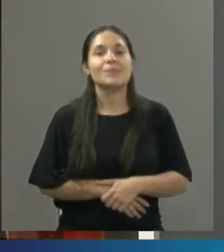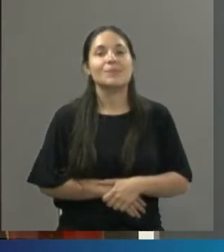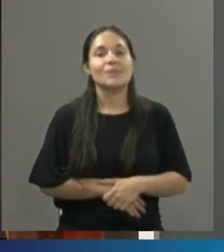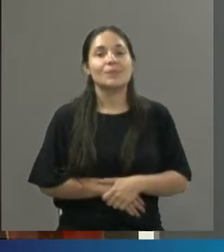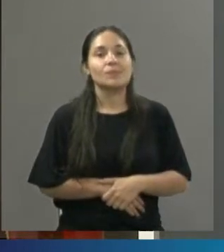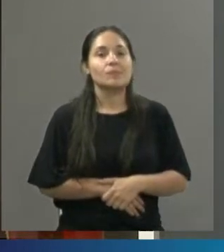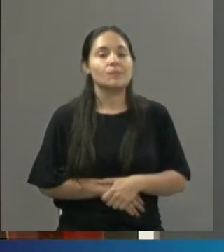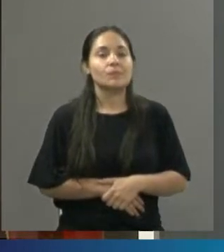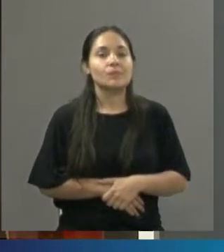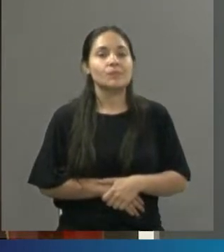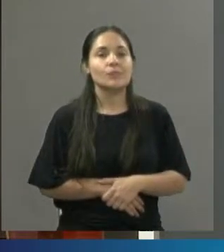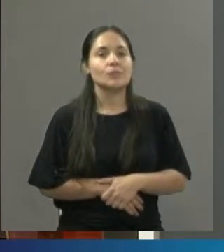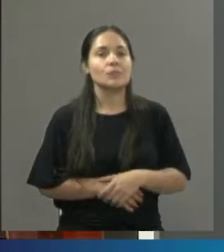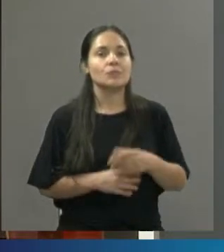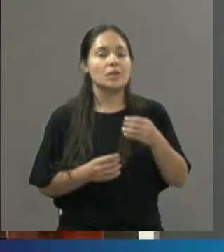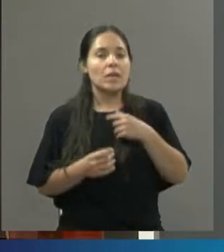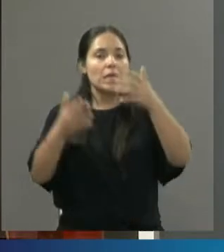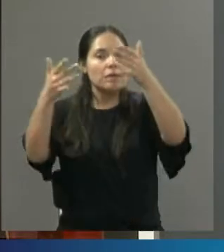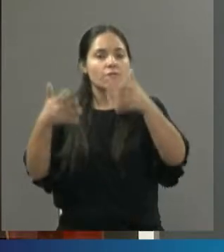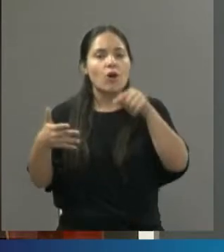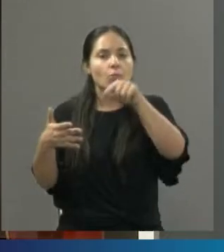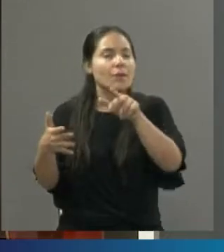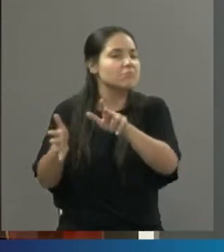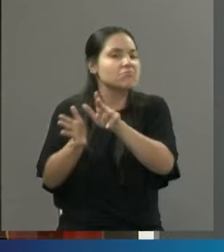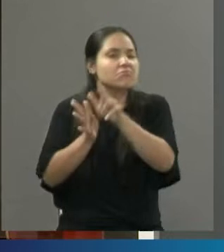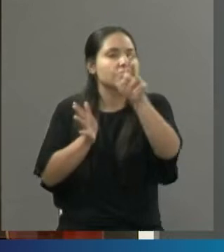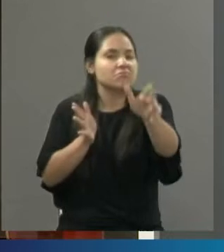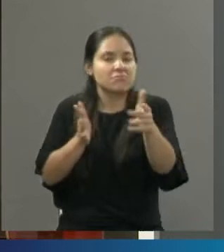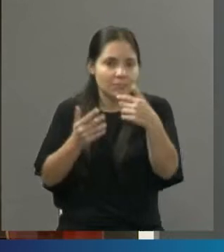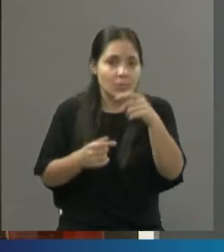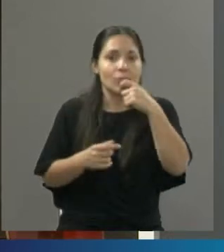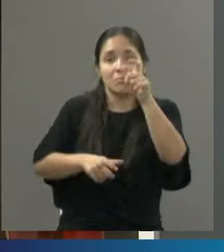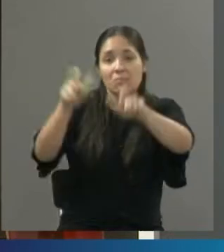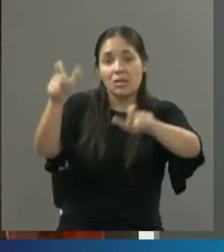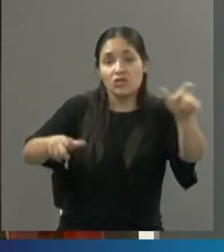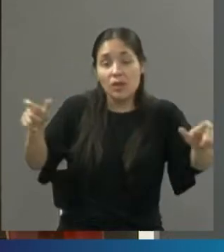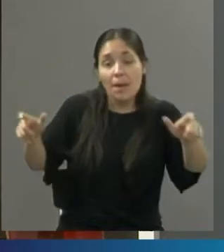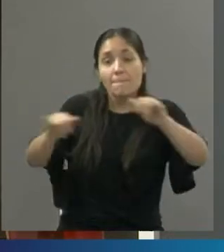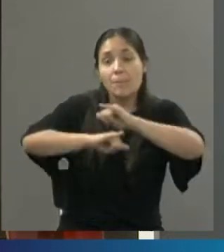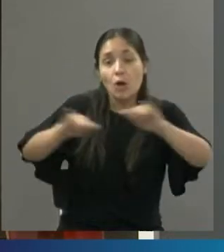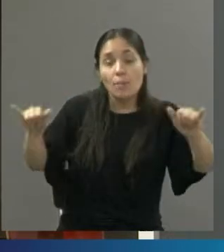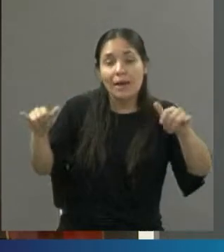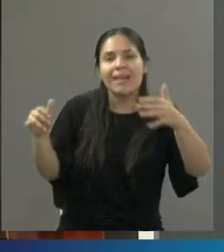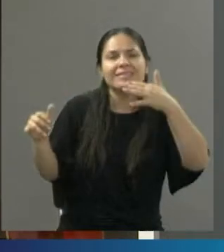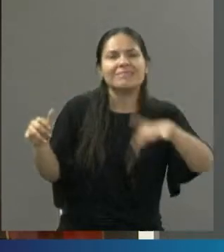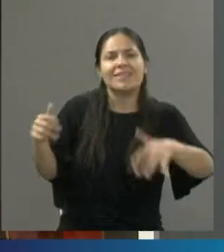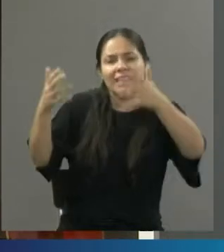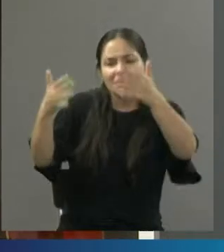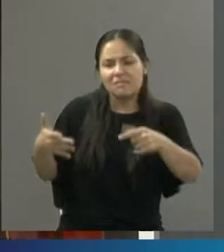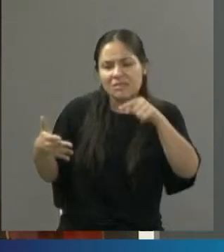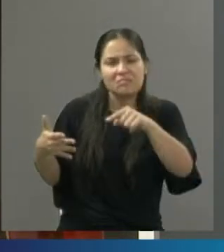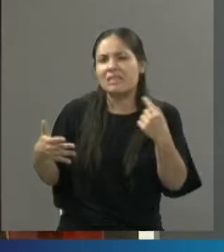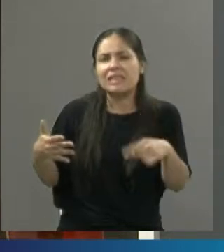lo que, digamos, repasa este informe como para que la gente por ahí que está viendo el programa entienda de qué se trata